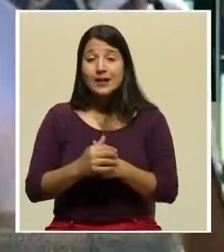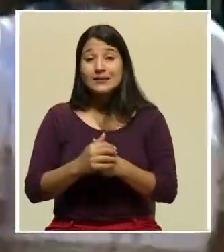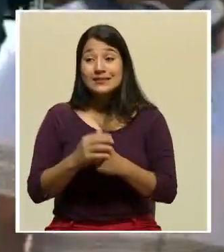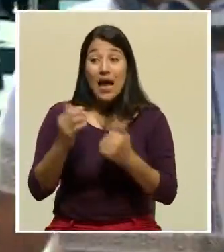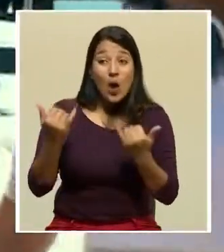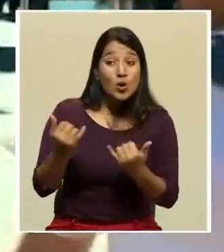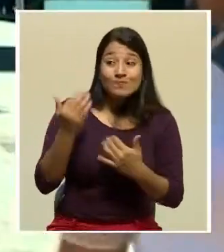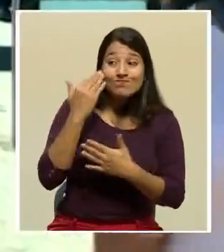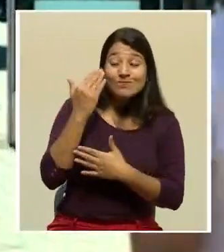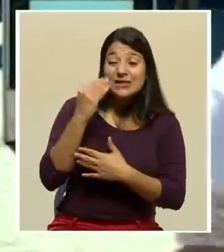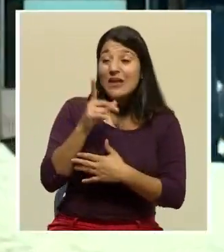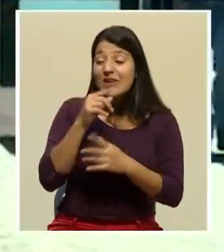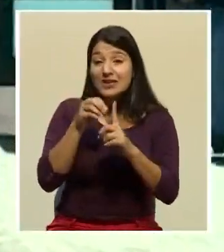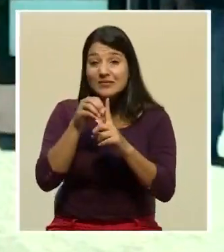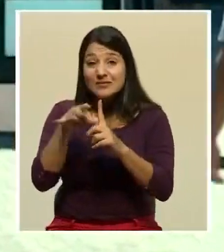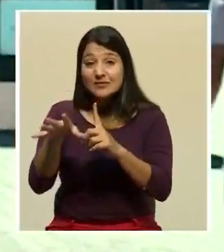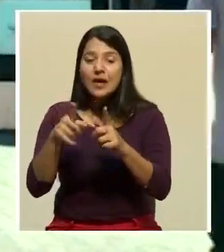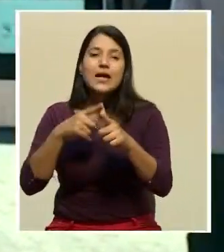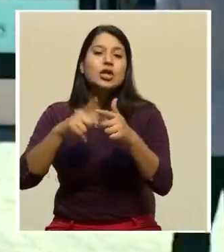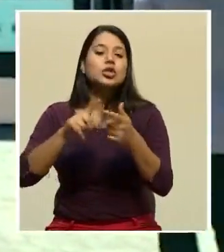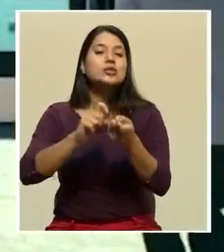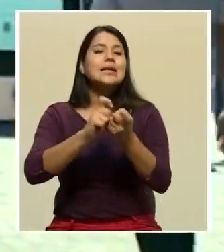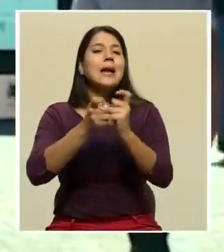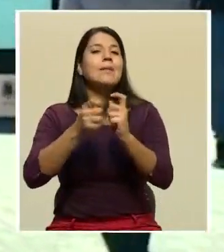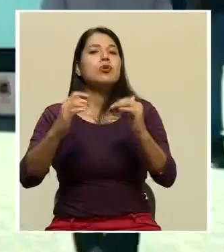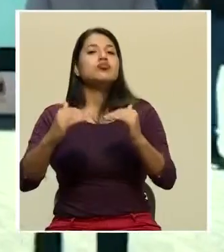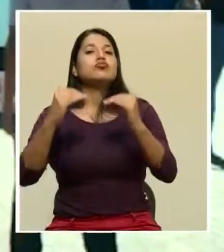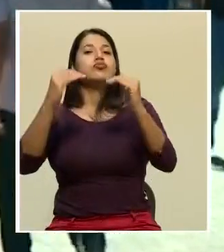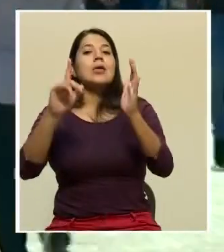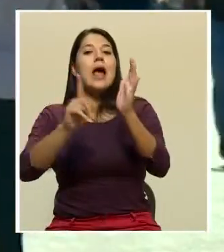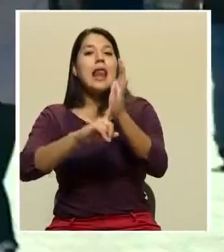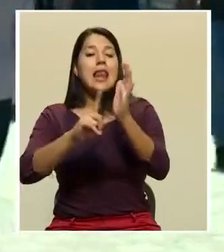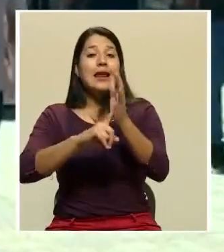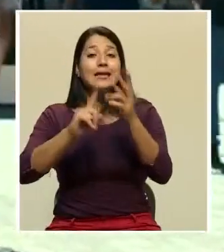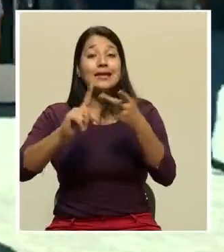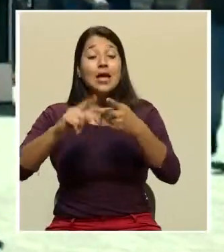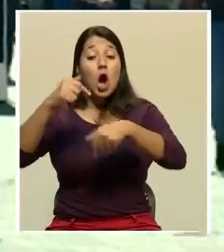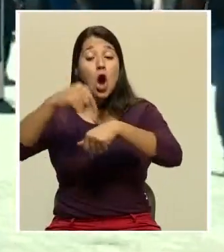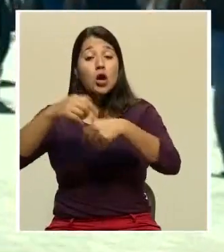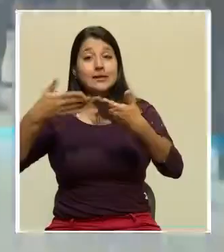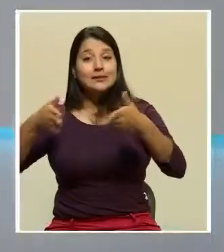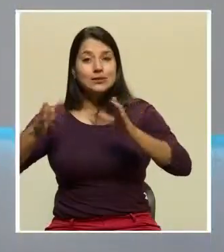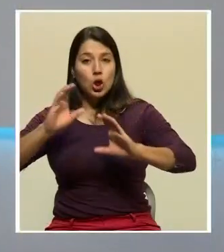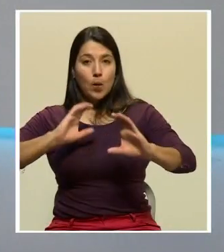ellos, se modificaron las alertas y las aperturas comerciales.